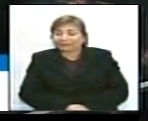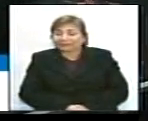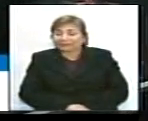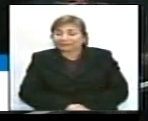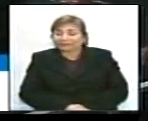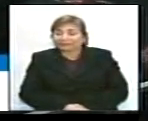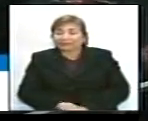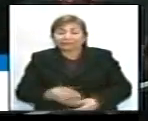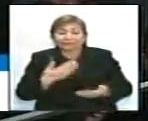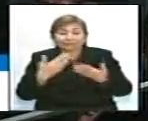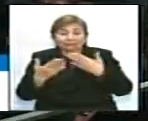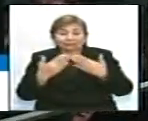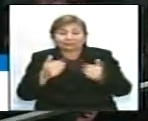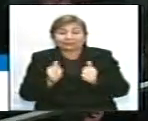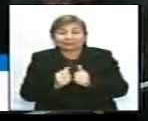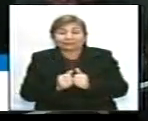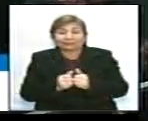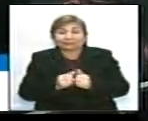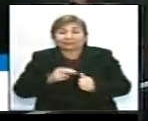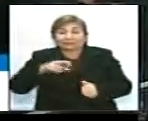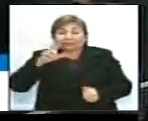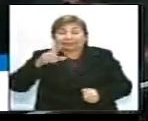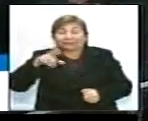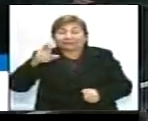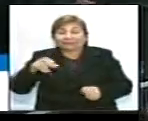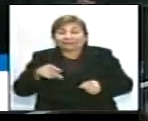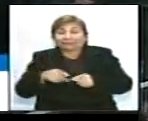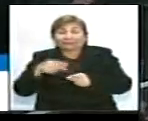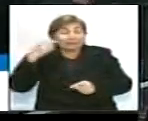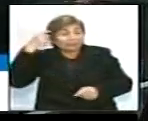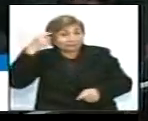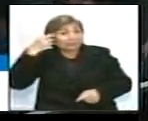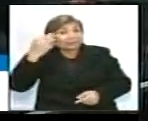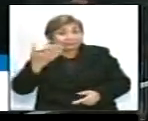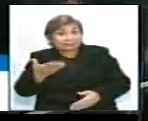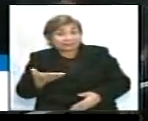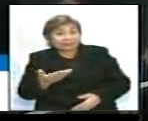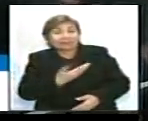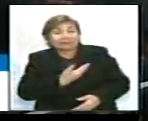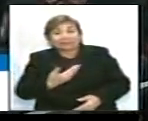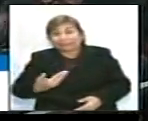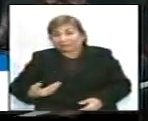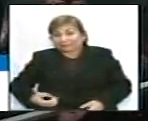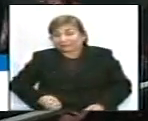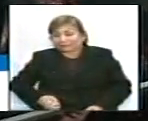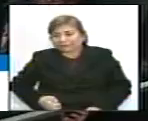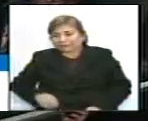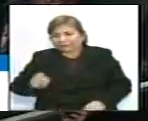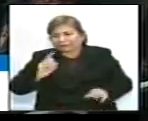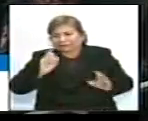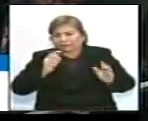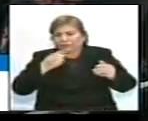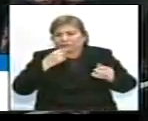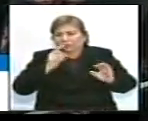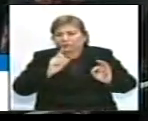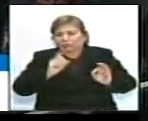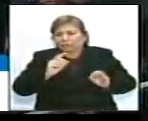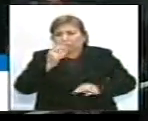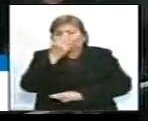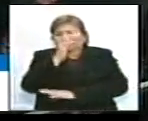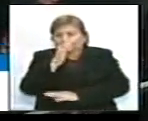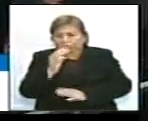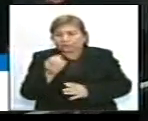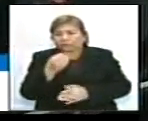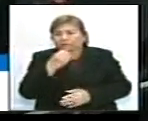permitan conversar con los gobernadores regionales y también como política de Estado la priorización? Yo no estoy diciendo que no se cultive eucaliptos,